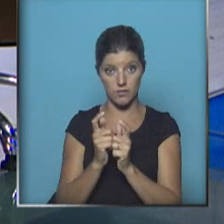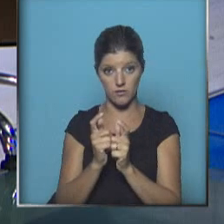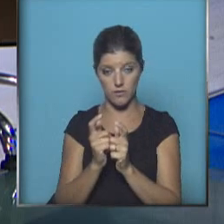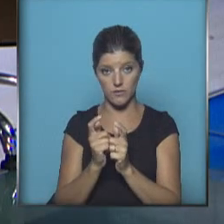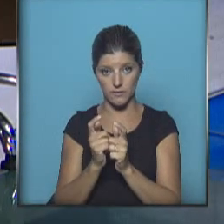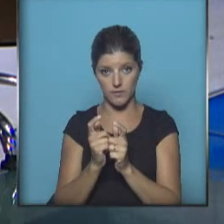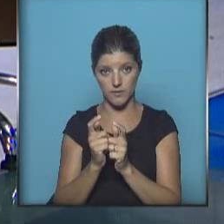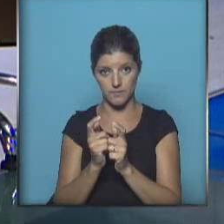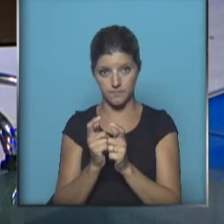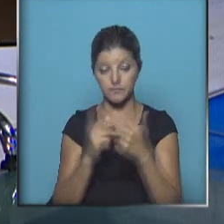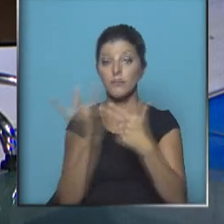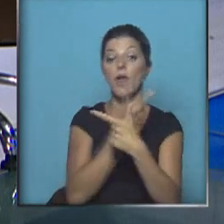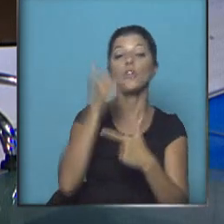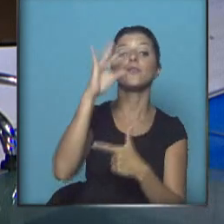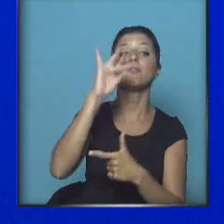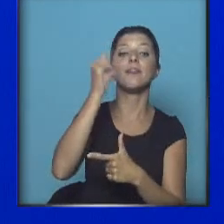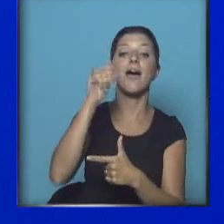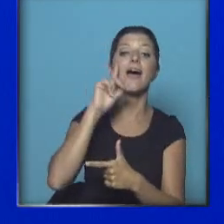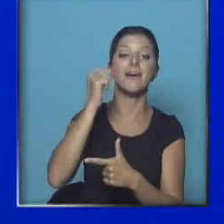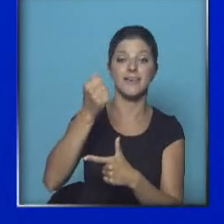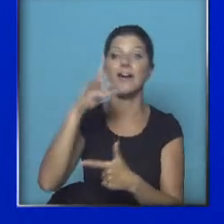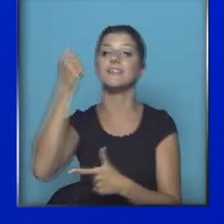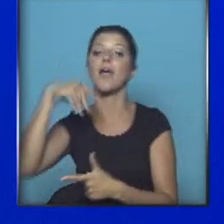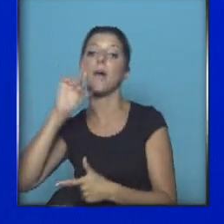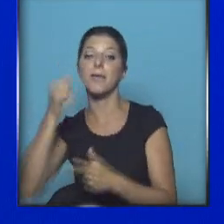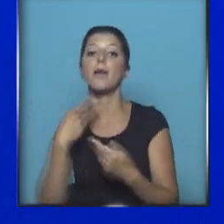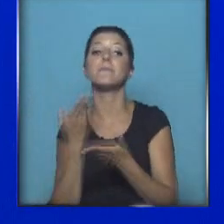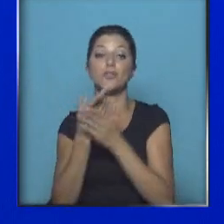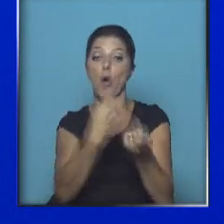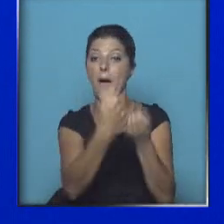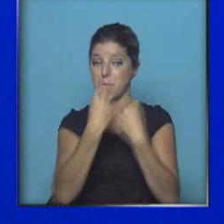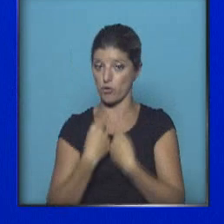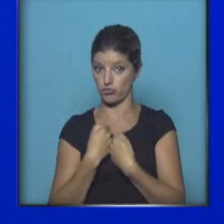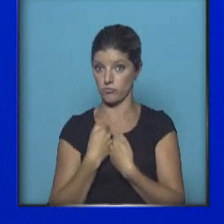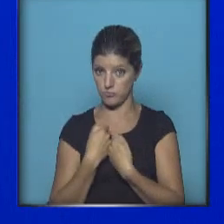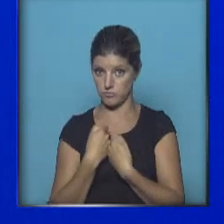la dirigencia de la DAIA y de la AMI, les pidió que lo apoyaran. Ellos,